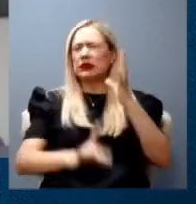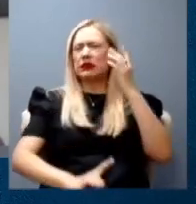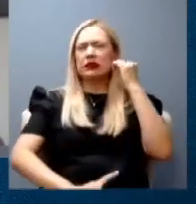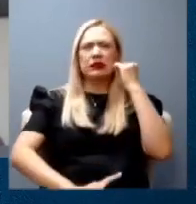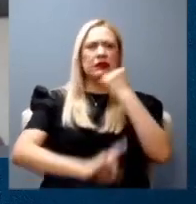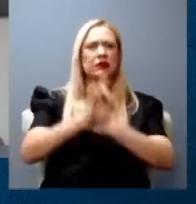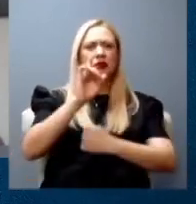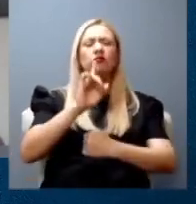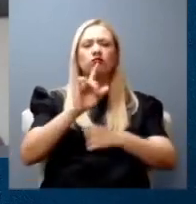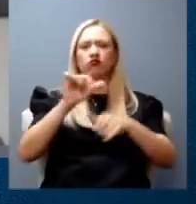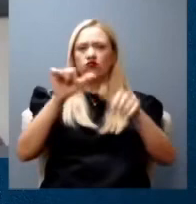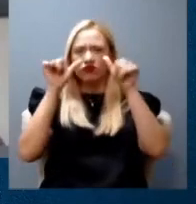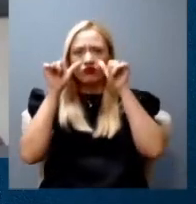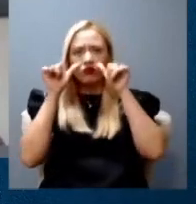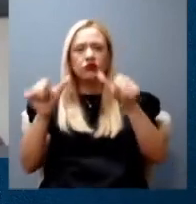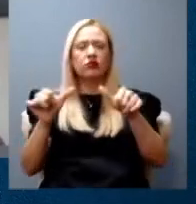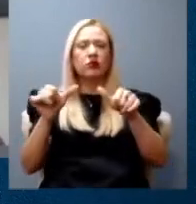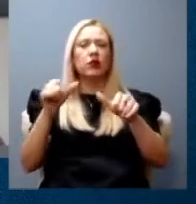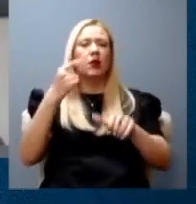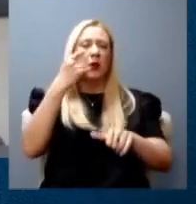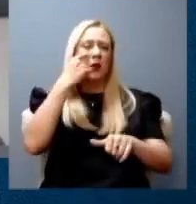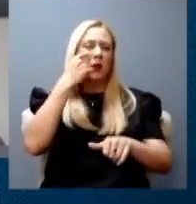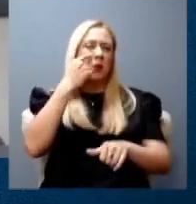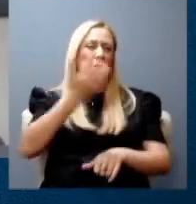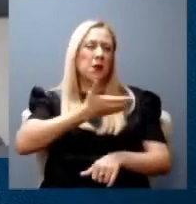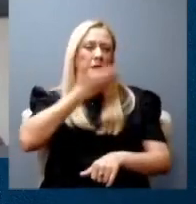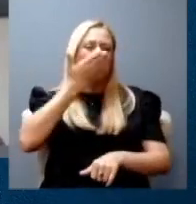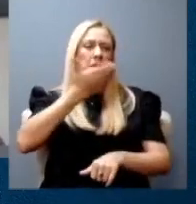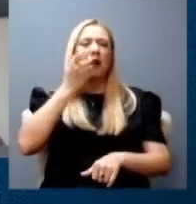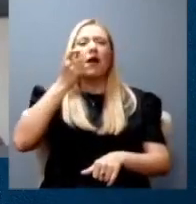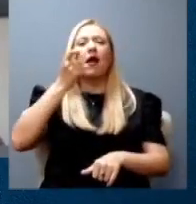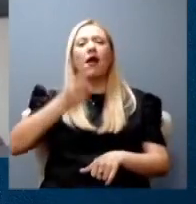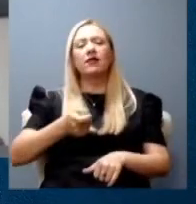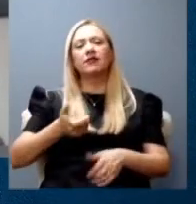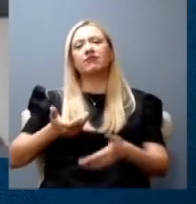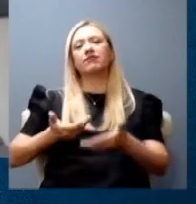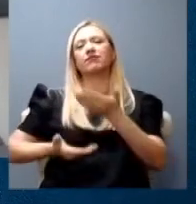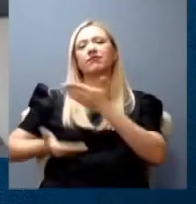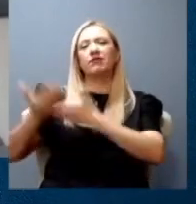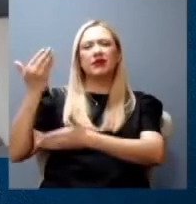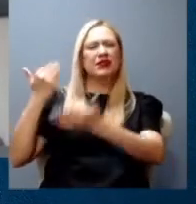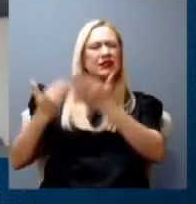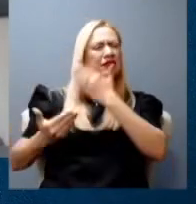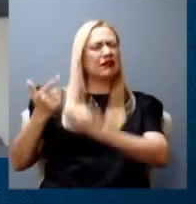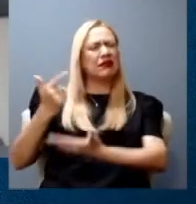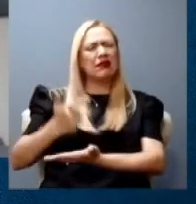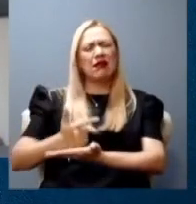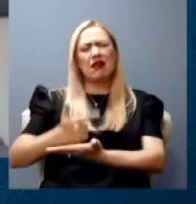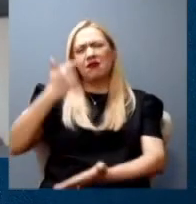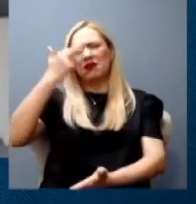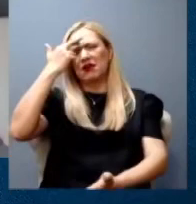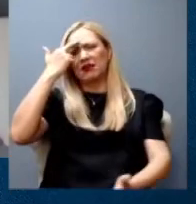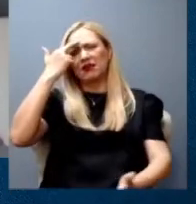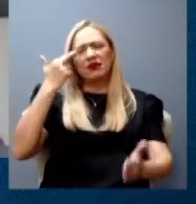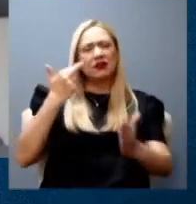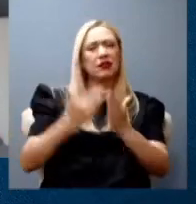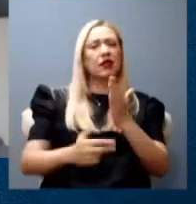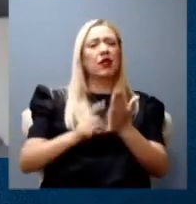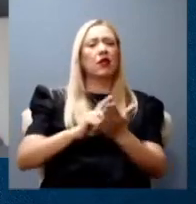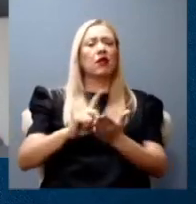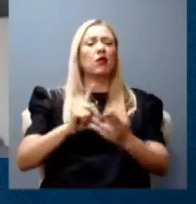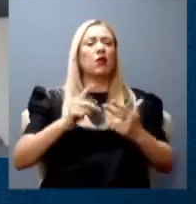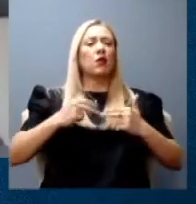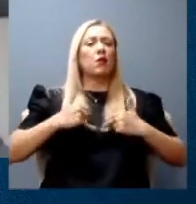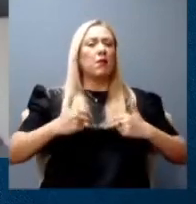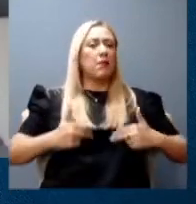que normalmente tienen que ver con un pasado de graves violaciones a los derechos humanos, un